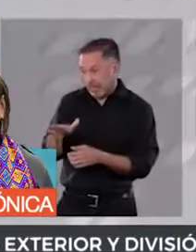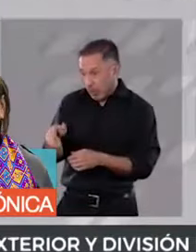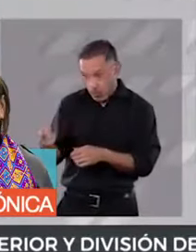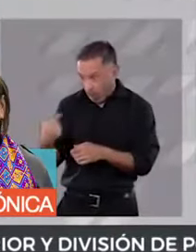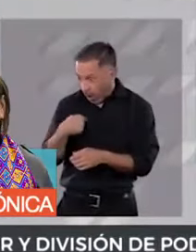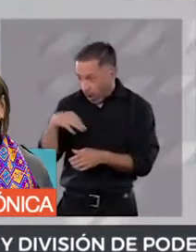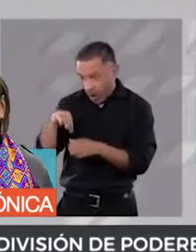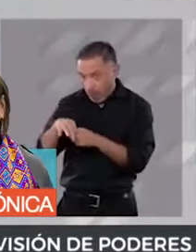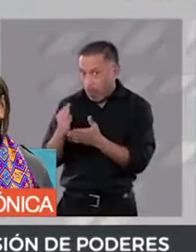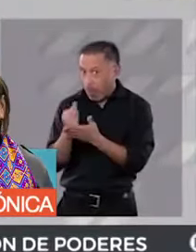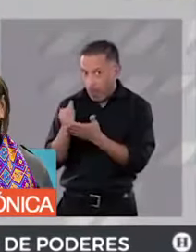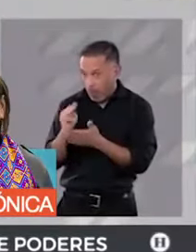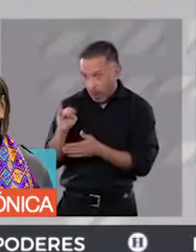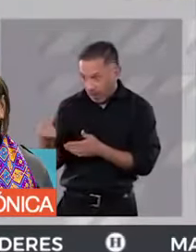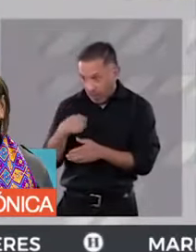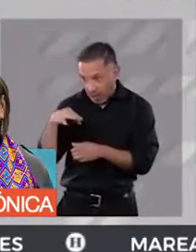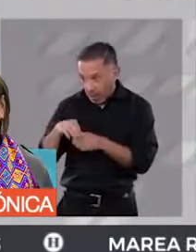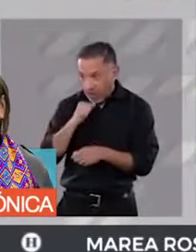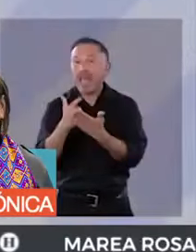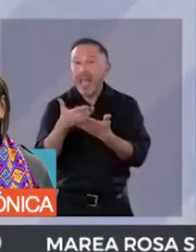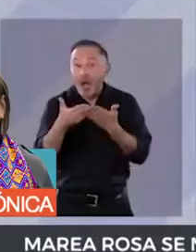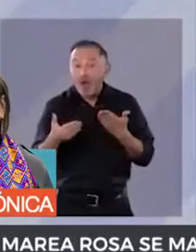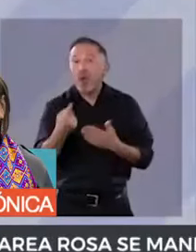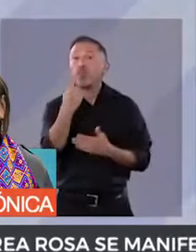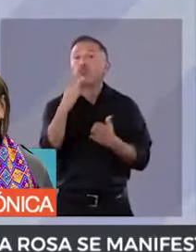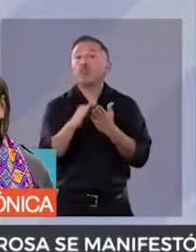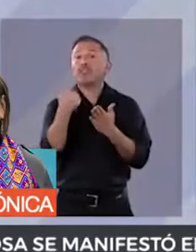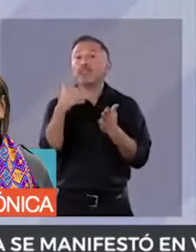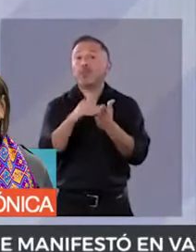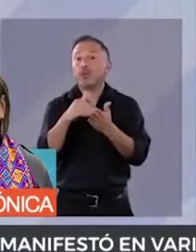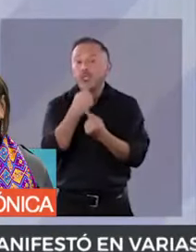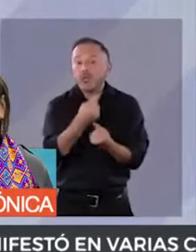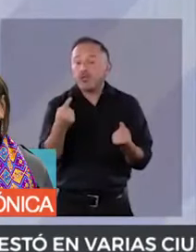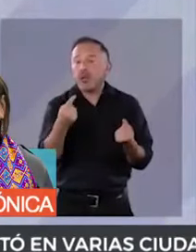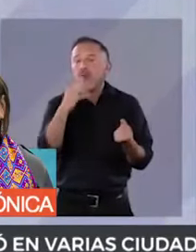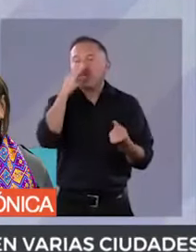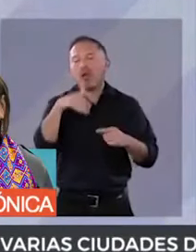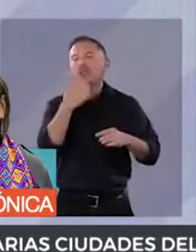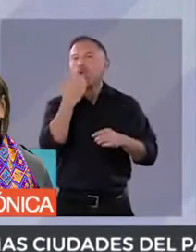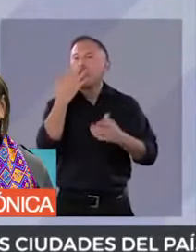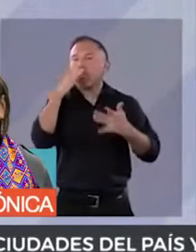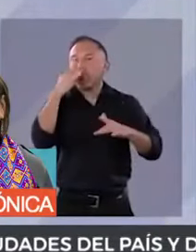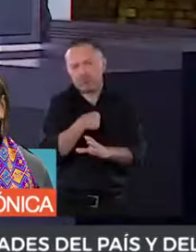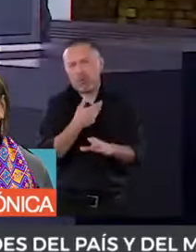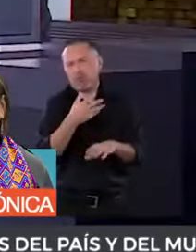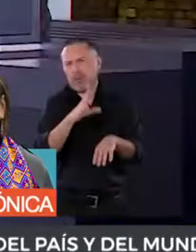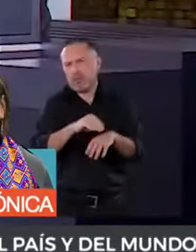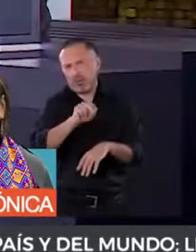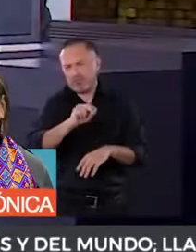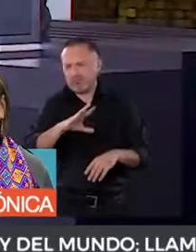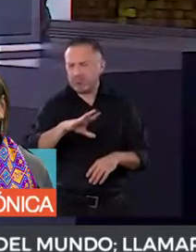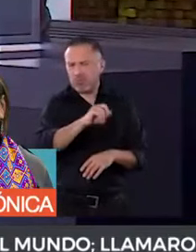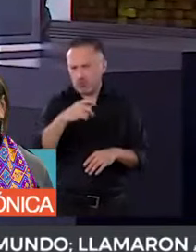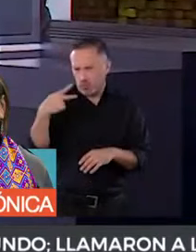37%. O sea, en lugar de que digan fue homicidio, pues lo mandan como posible suicidio, ¿no?